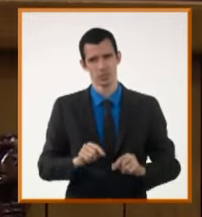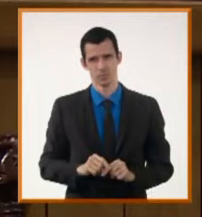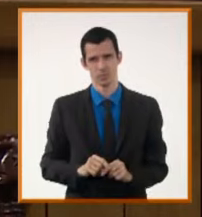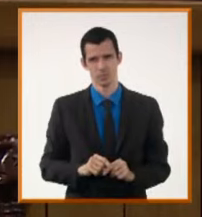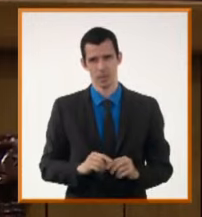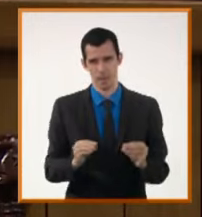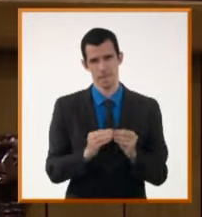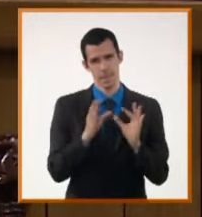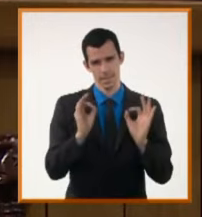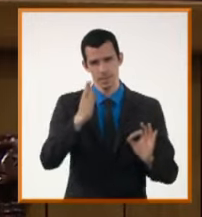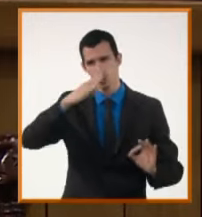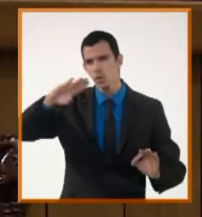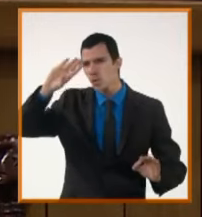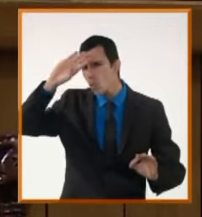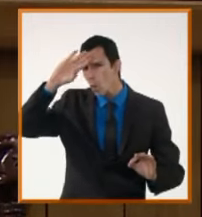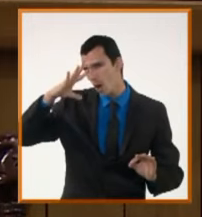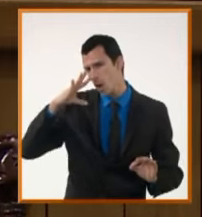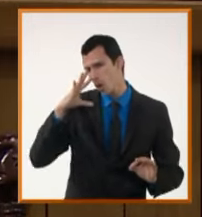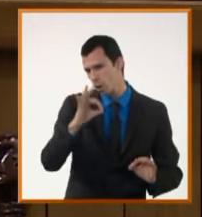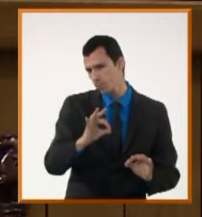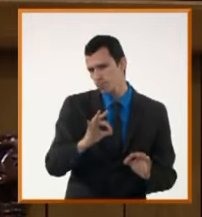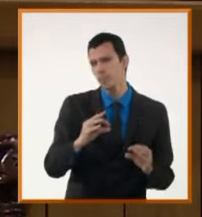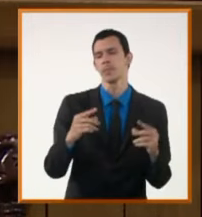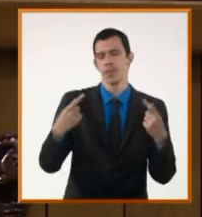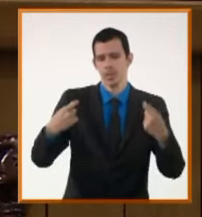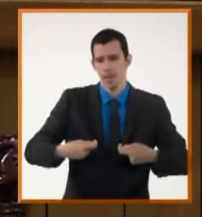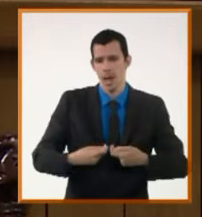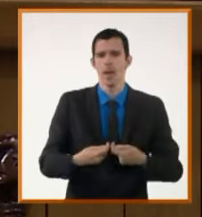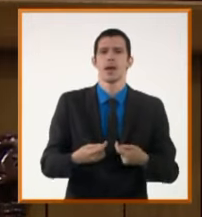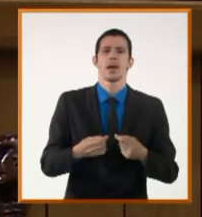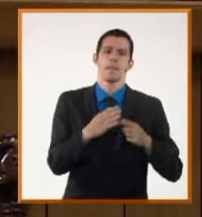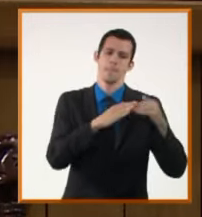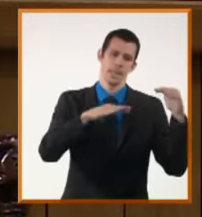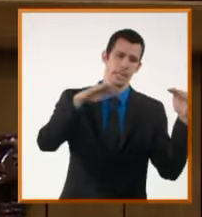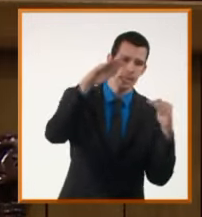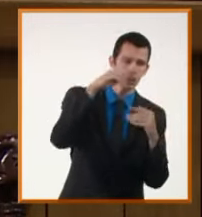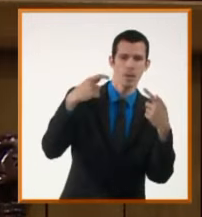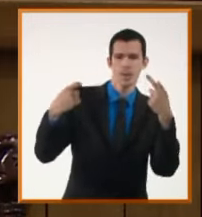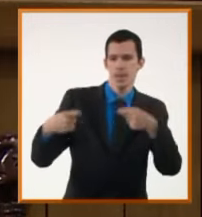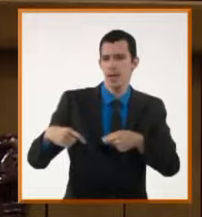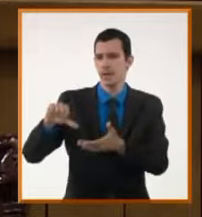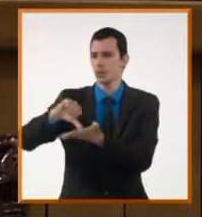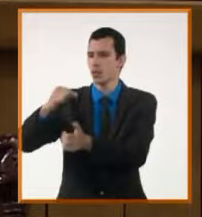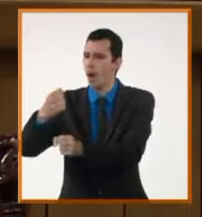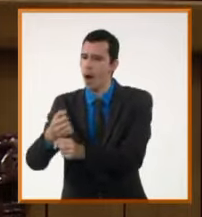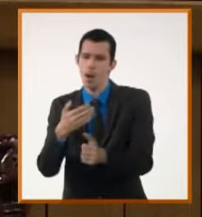del organismo rector. Por otra parte, me voy a referir